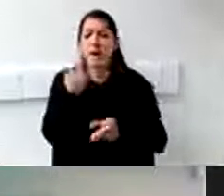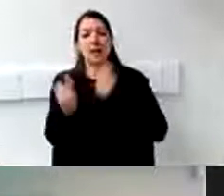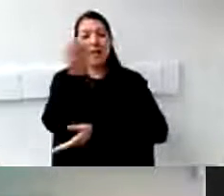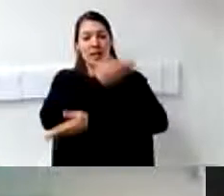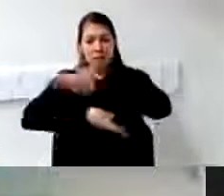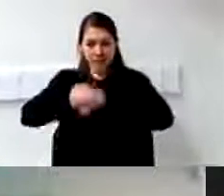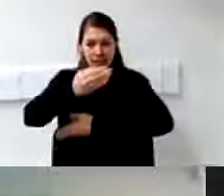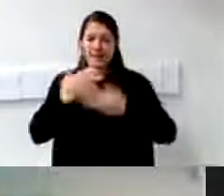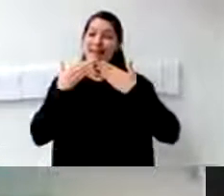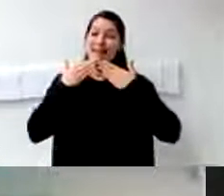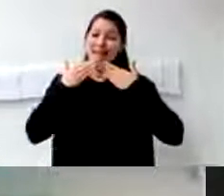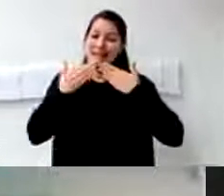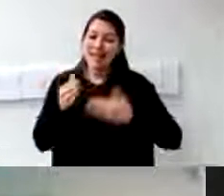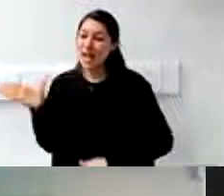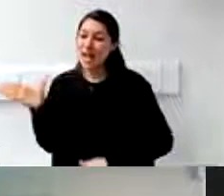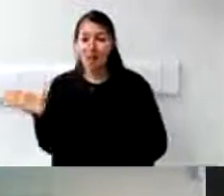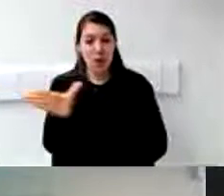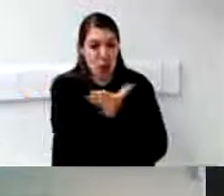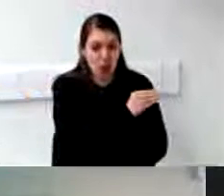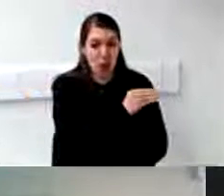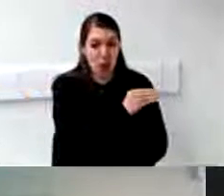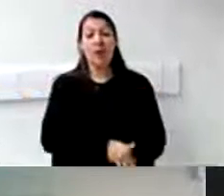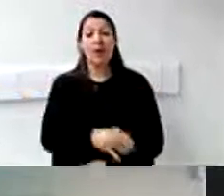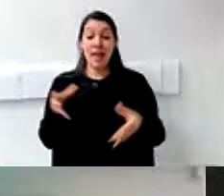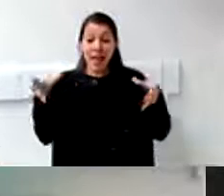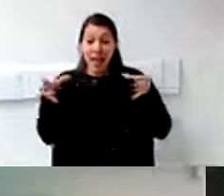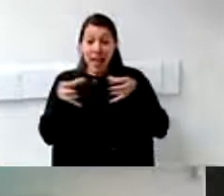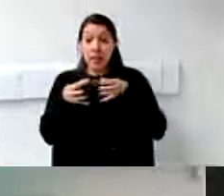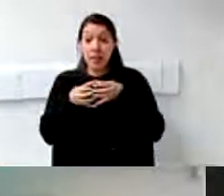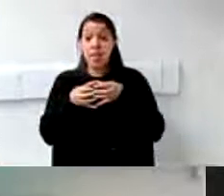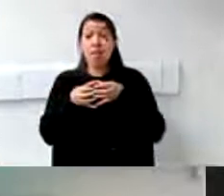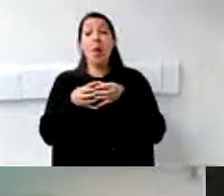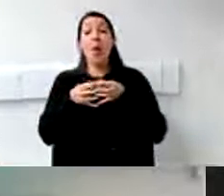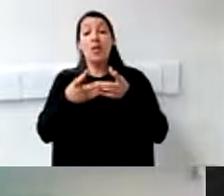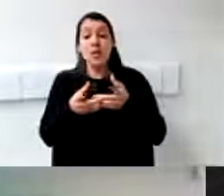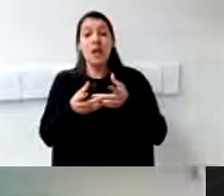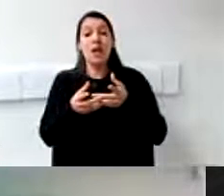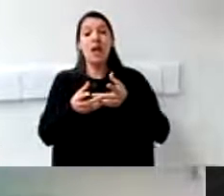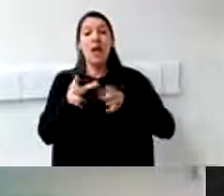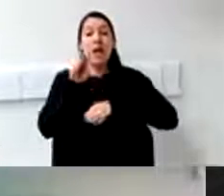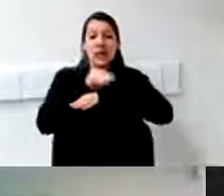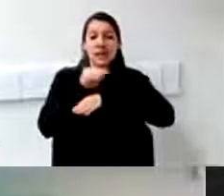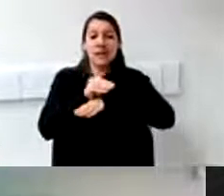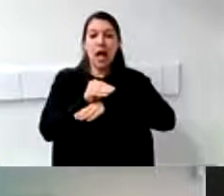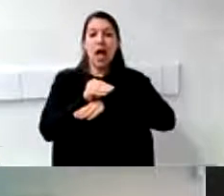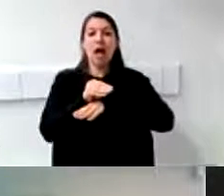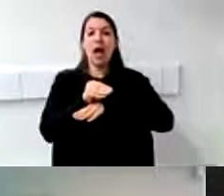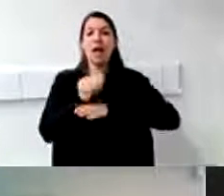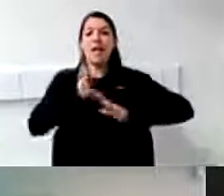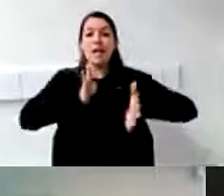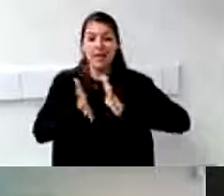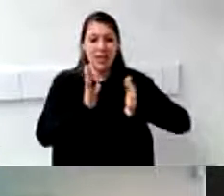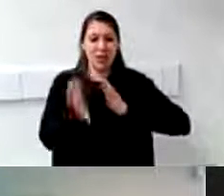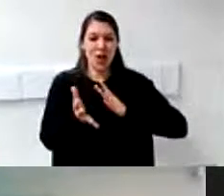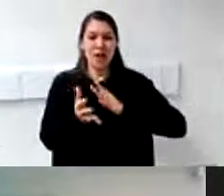muchas gracias a todos y desde el equipo de discapacidad y rehabilitación, obviamente se van a comunicar con todos.